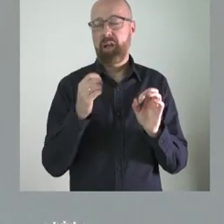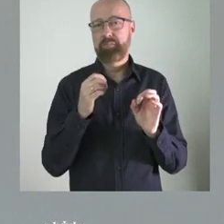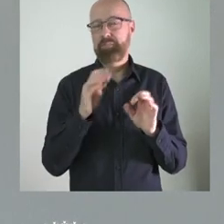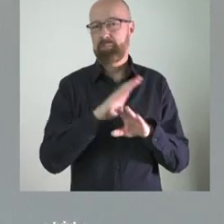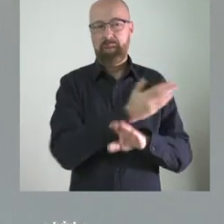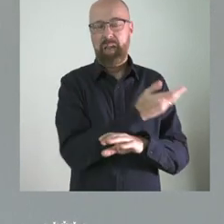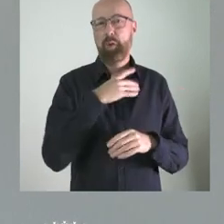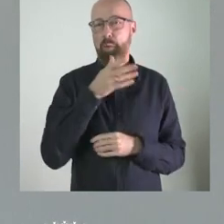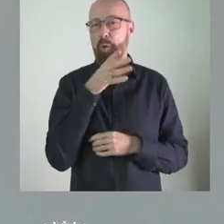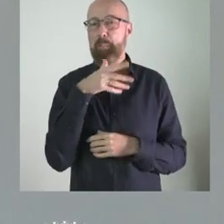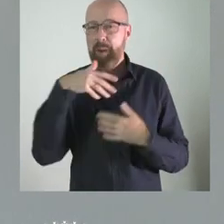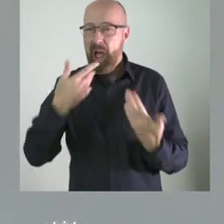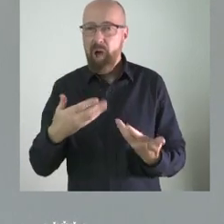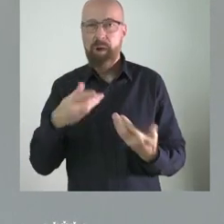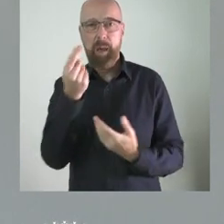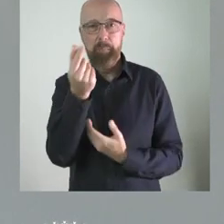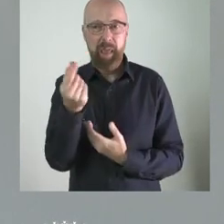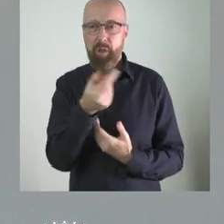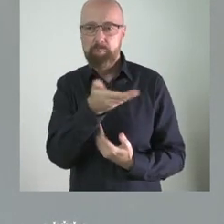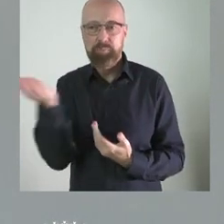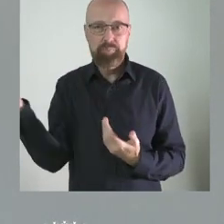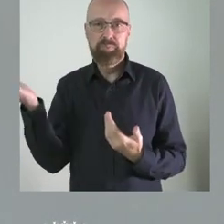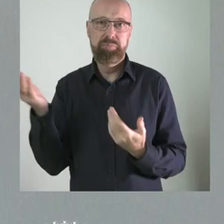de los precios y especialmente de los precios de los carburantes